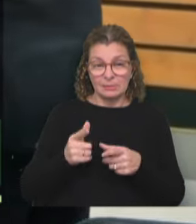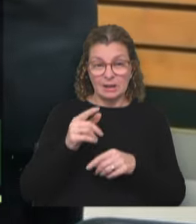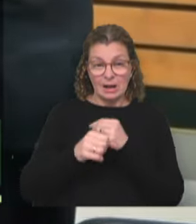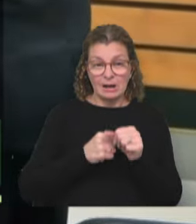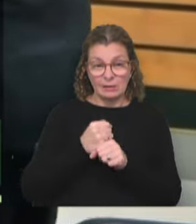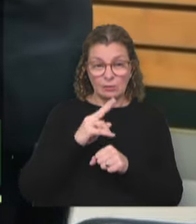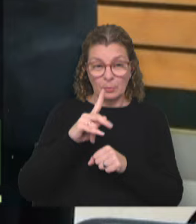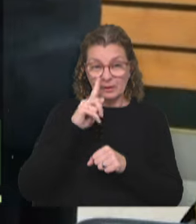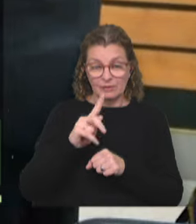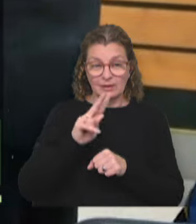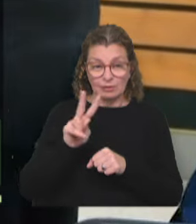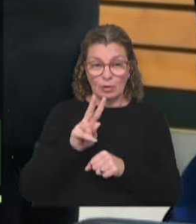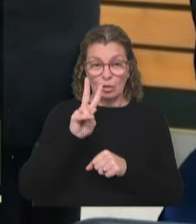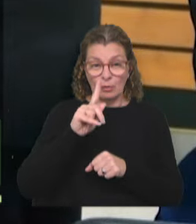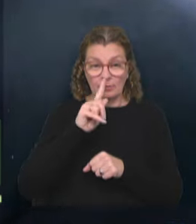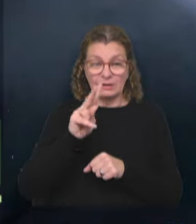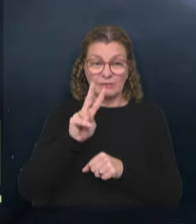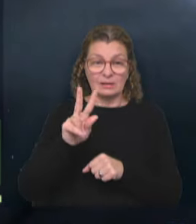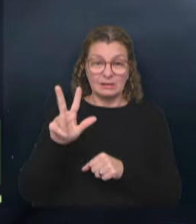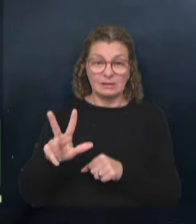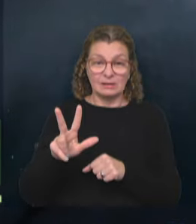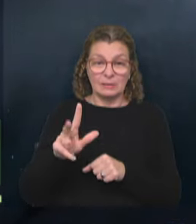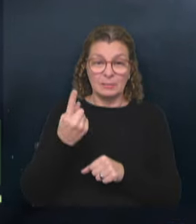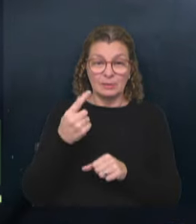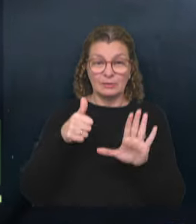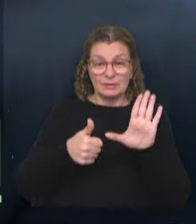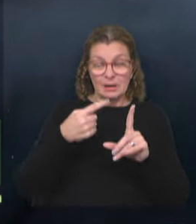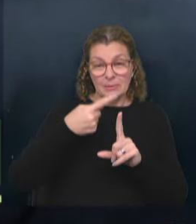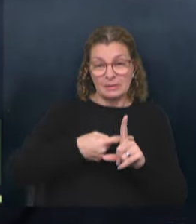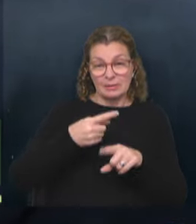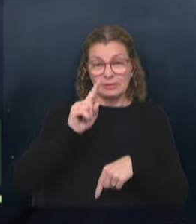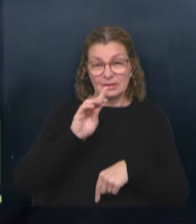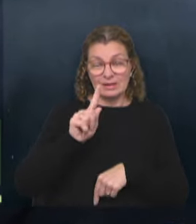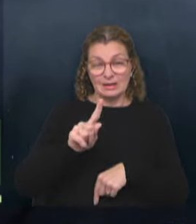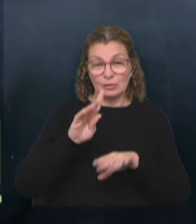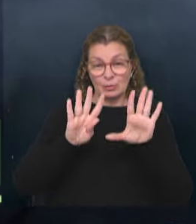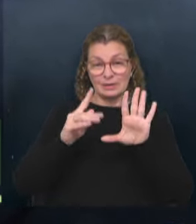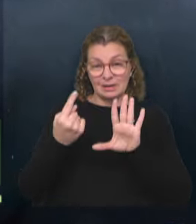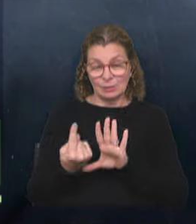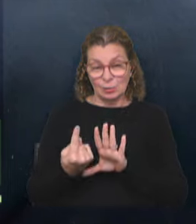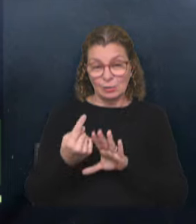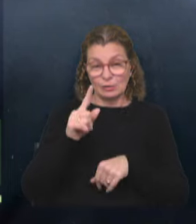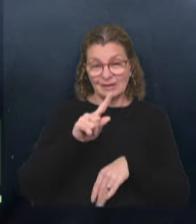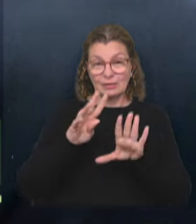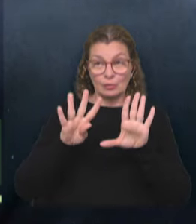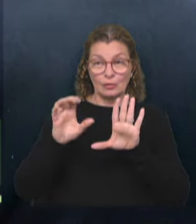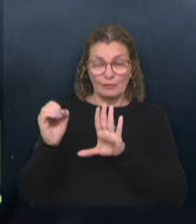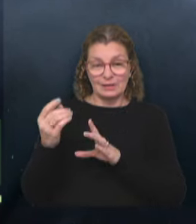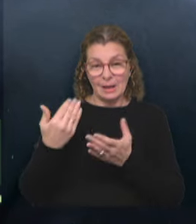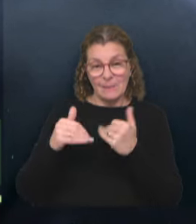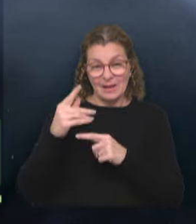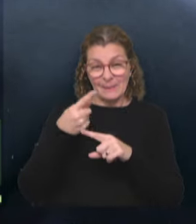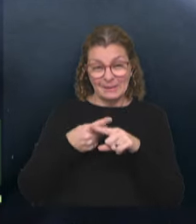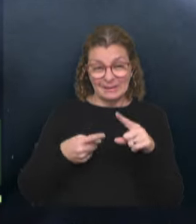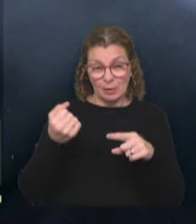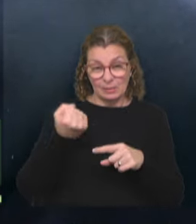2022 y 2023, que en su primer semestre tuvieron 190 y 191 respectivamente. Más de la mitad de los